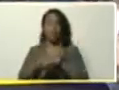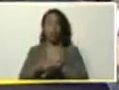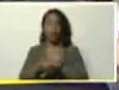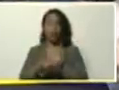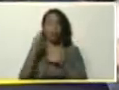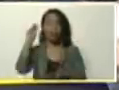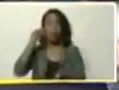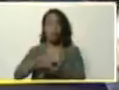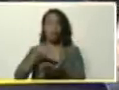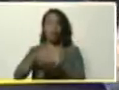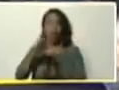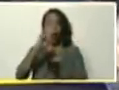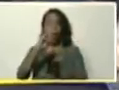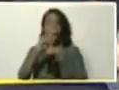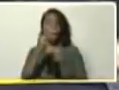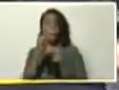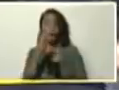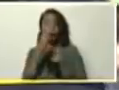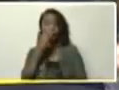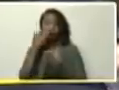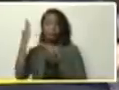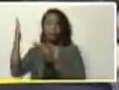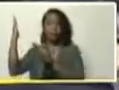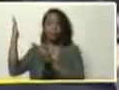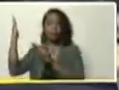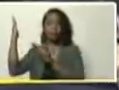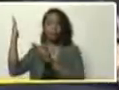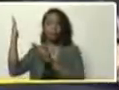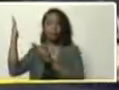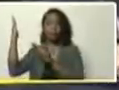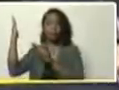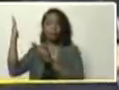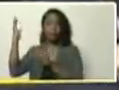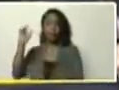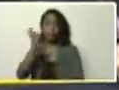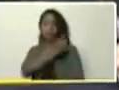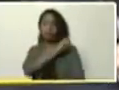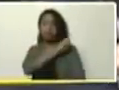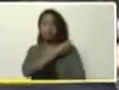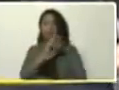Omar Teodoro Herrera Fernández, general de brigada.